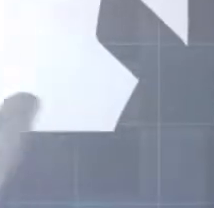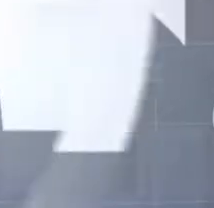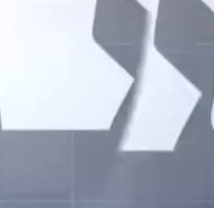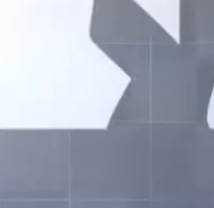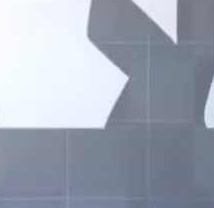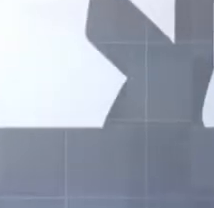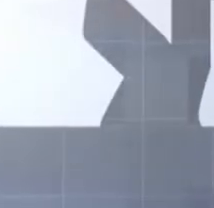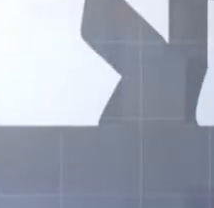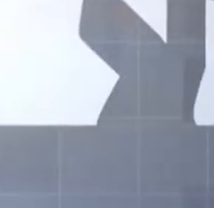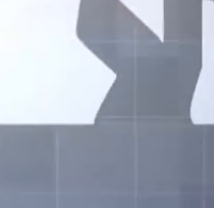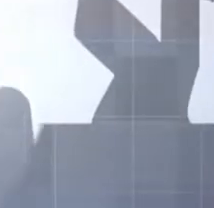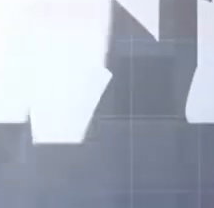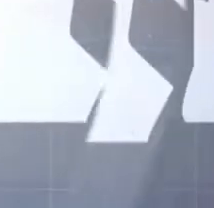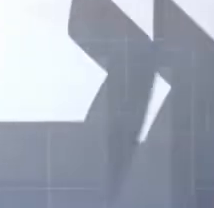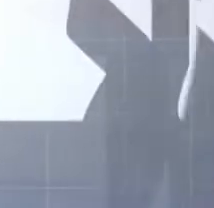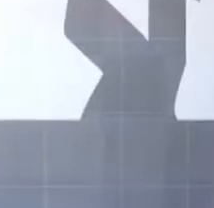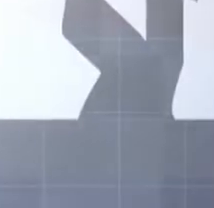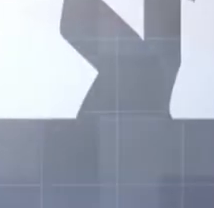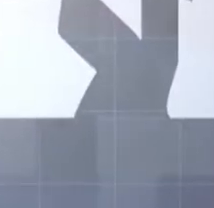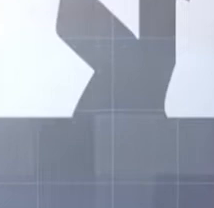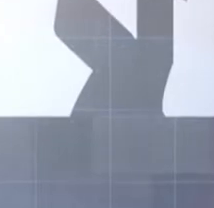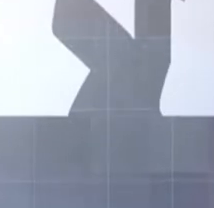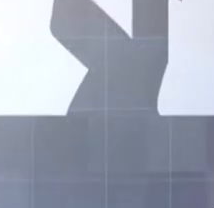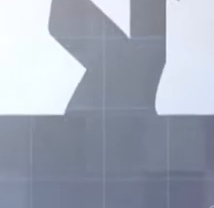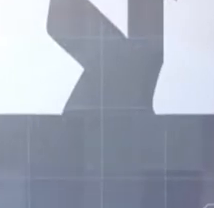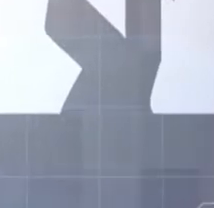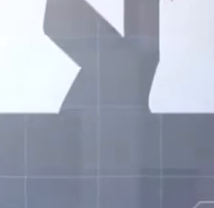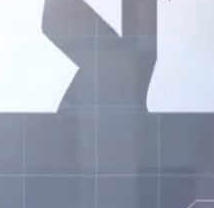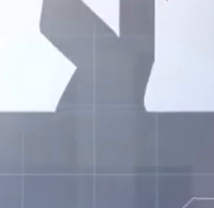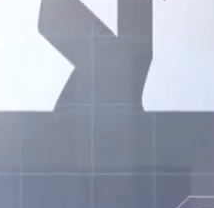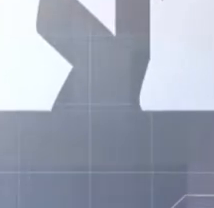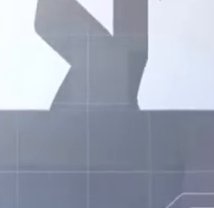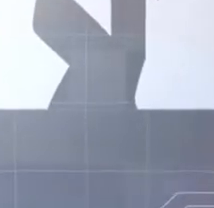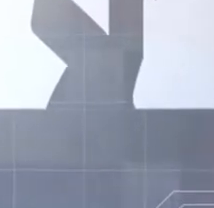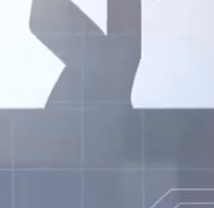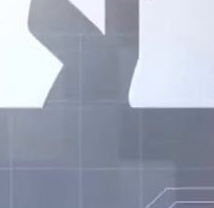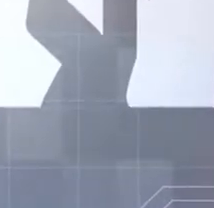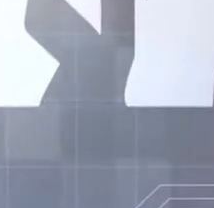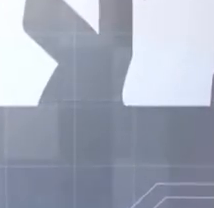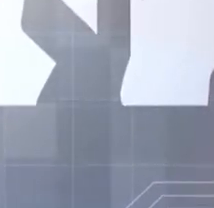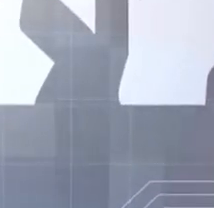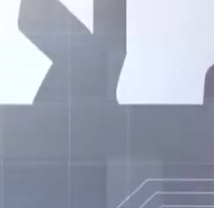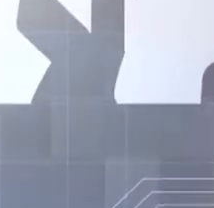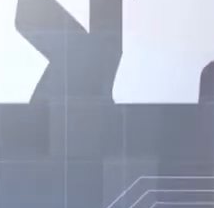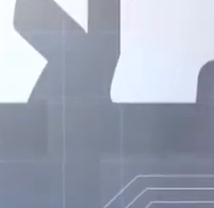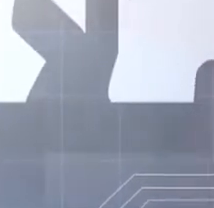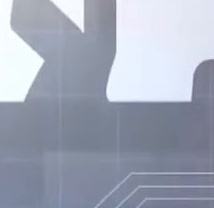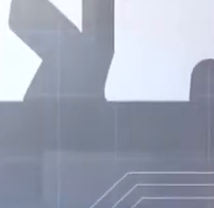Canal Congreso, aquí vive la democracia.